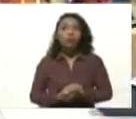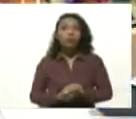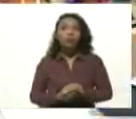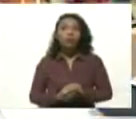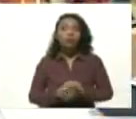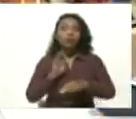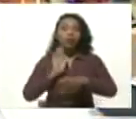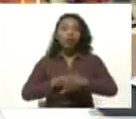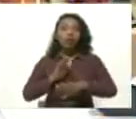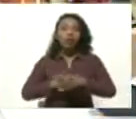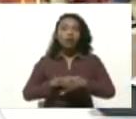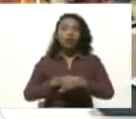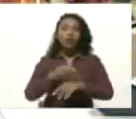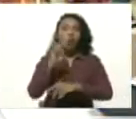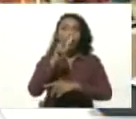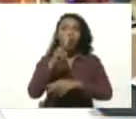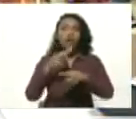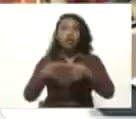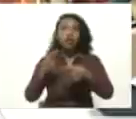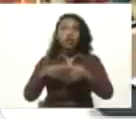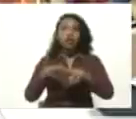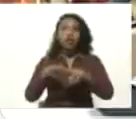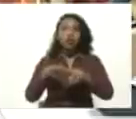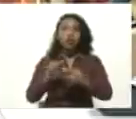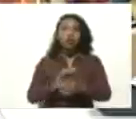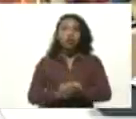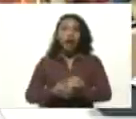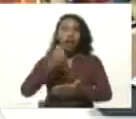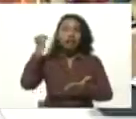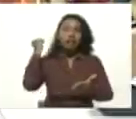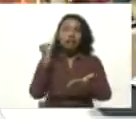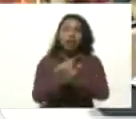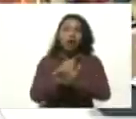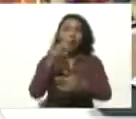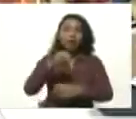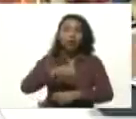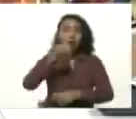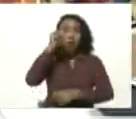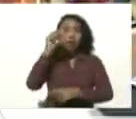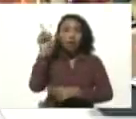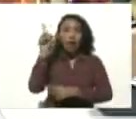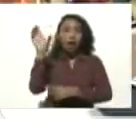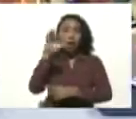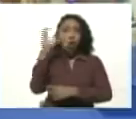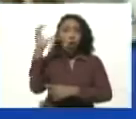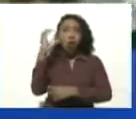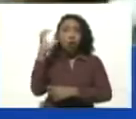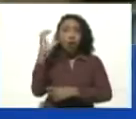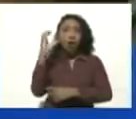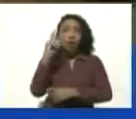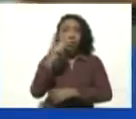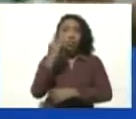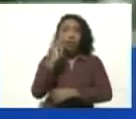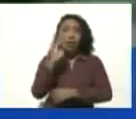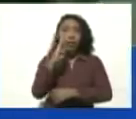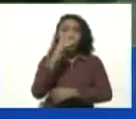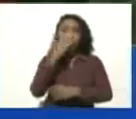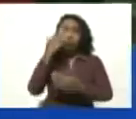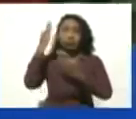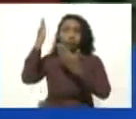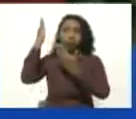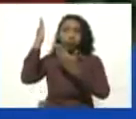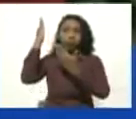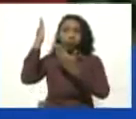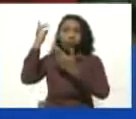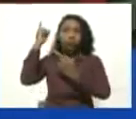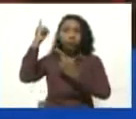el caso de los dos niños asesinados en el norte de Santander, en la población de Tibú, hace una semana